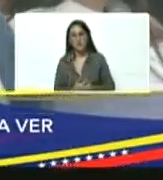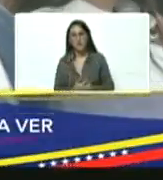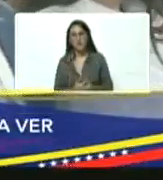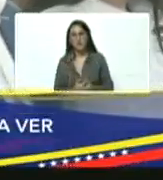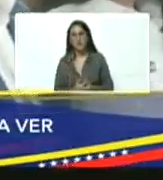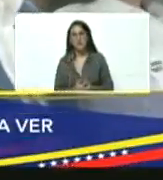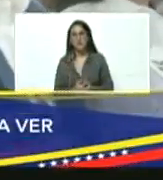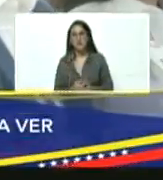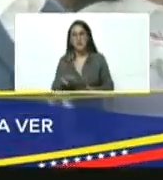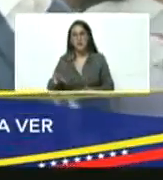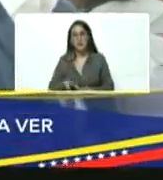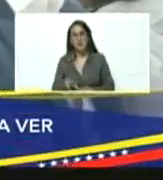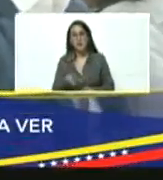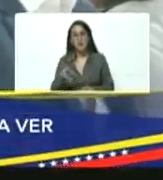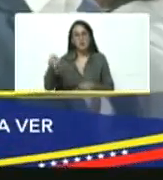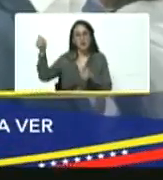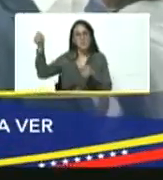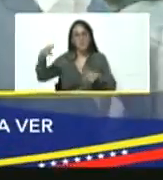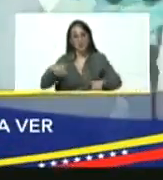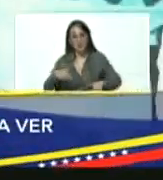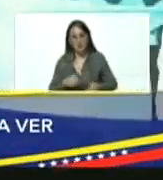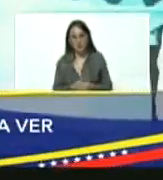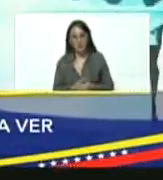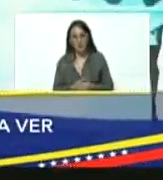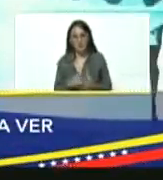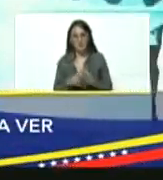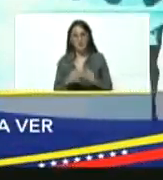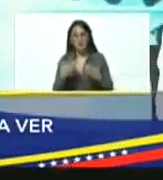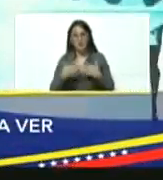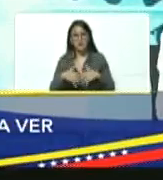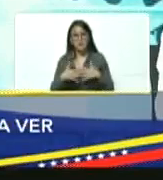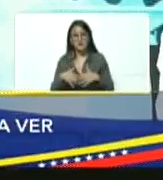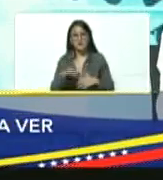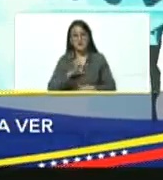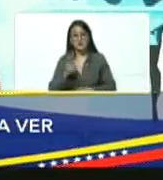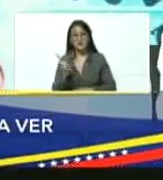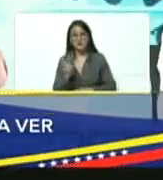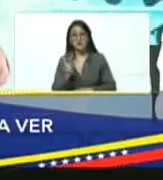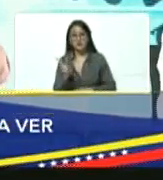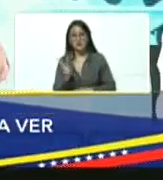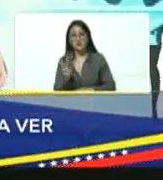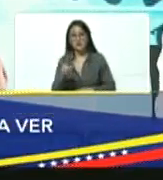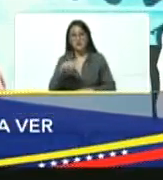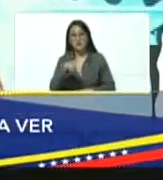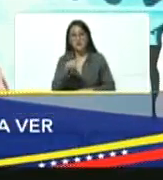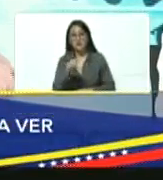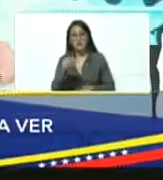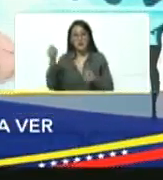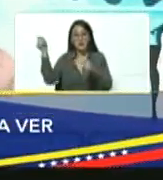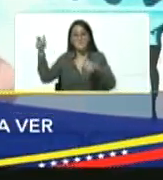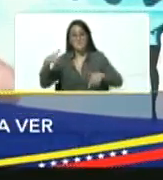la ruta exportadora para todas las industrias de Venezuela. Que ustedes